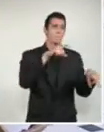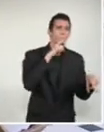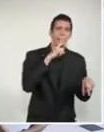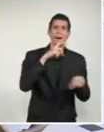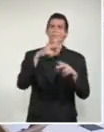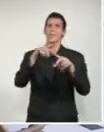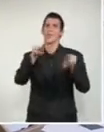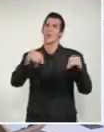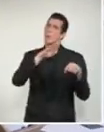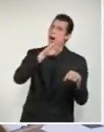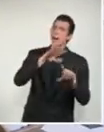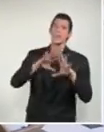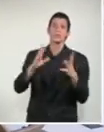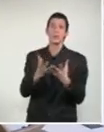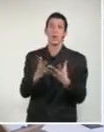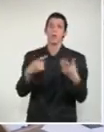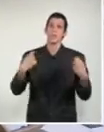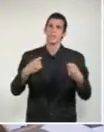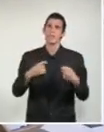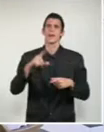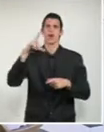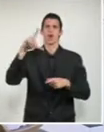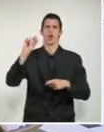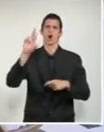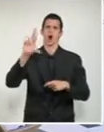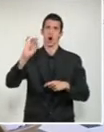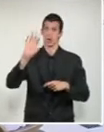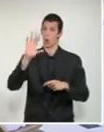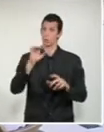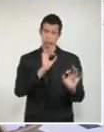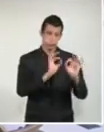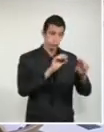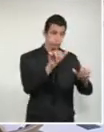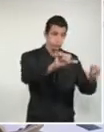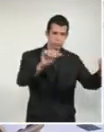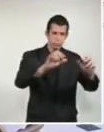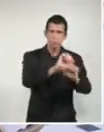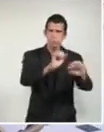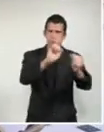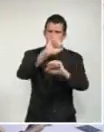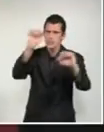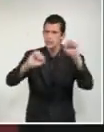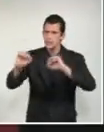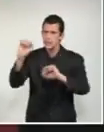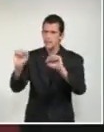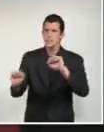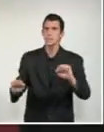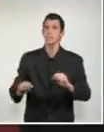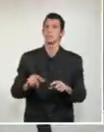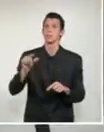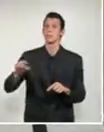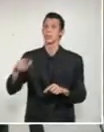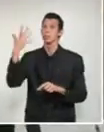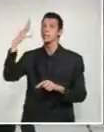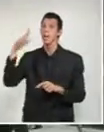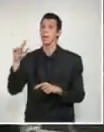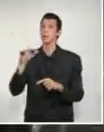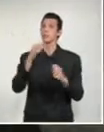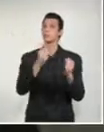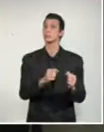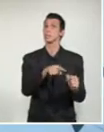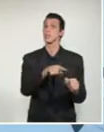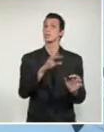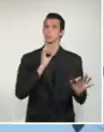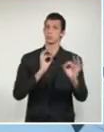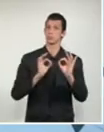y otras medidas higiénico-sanitarias que normalmente se toman estos tipos de lugares de 20 ma con 13 habitaciones villa vedado